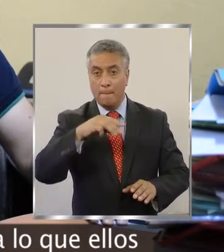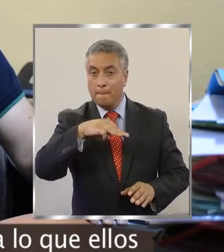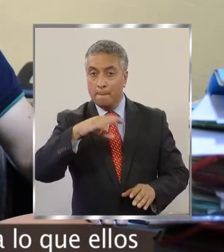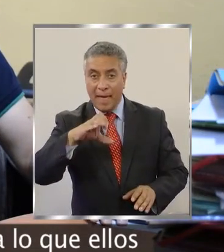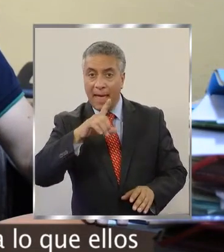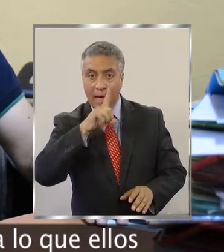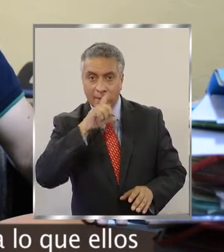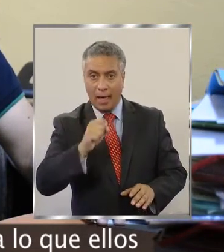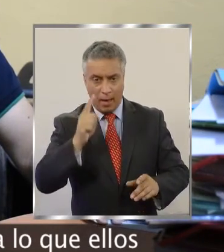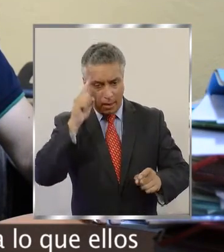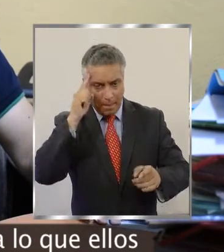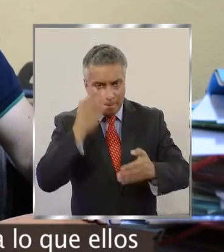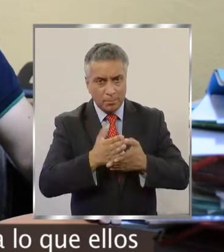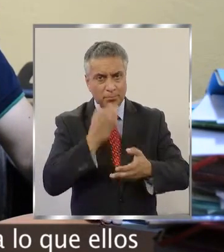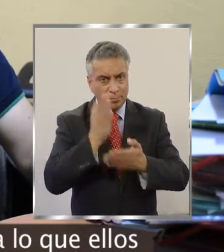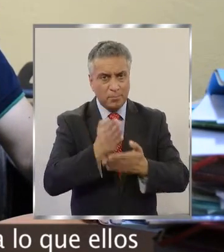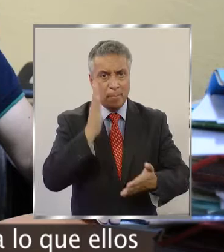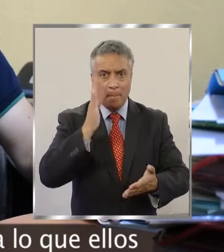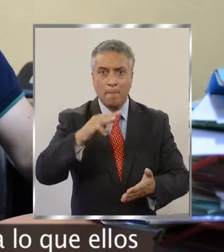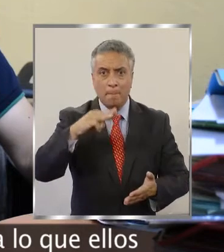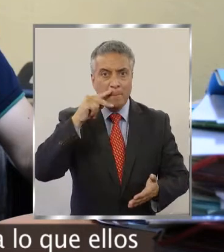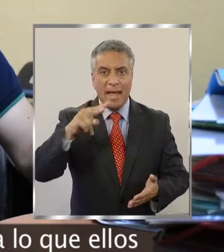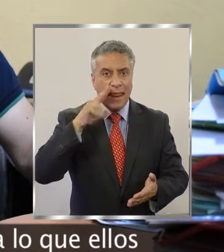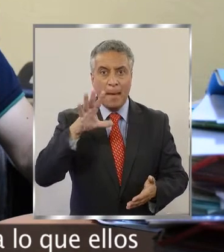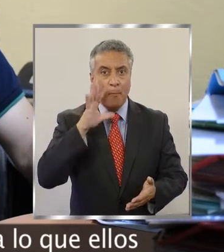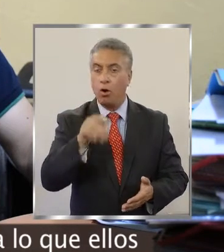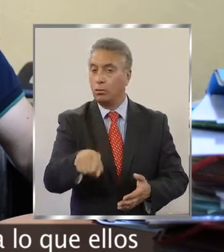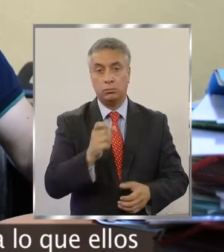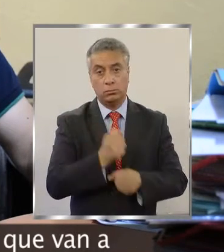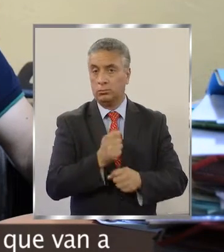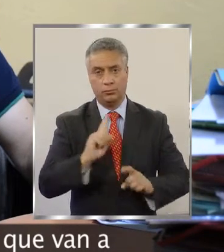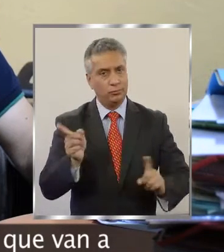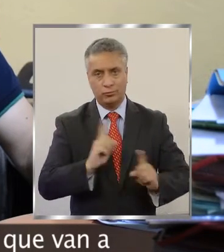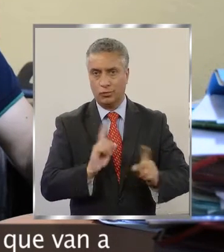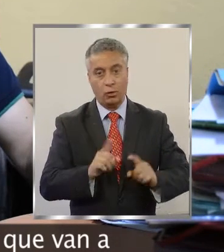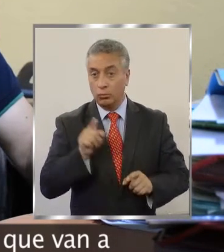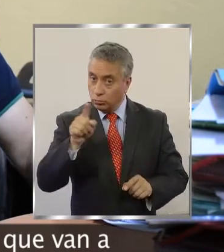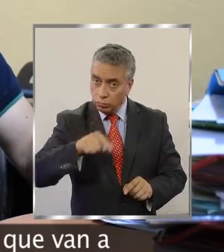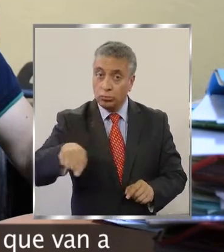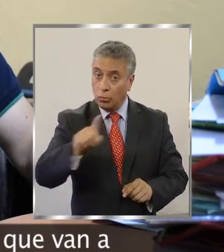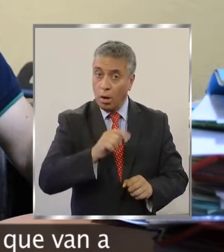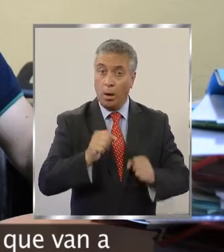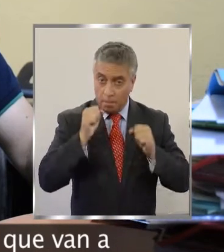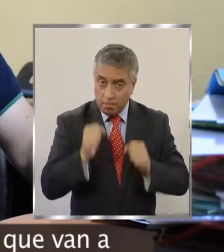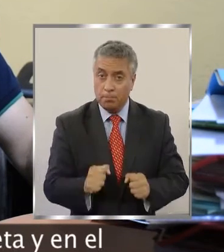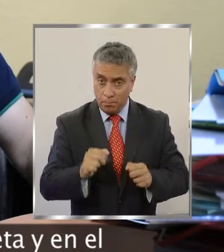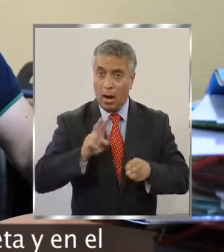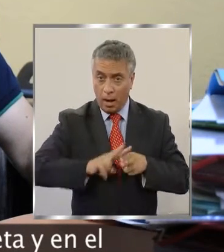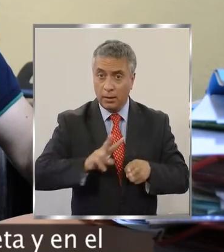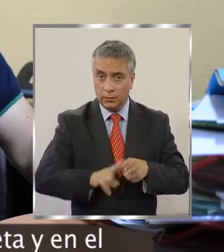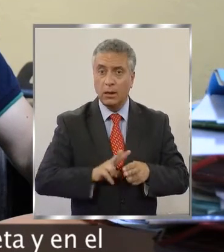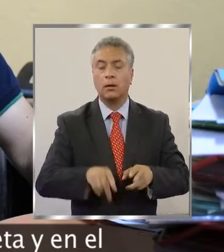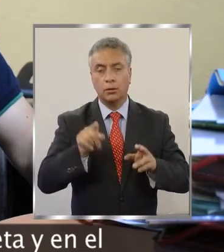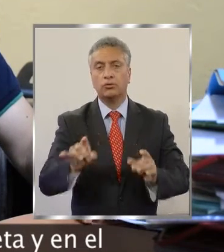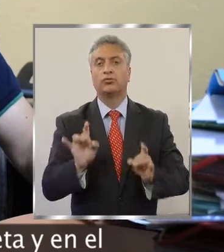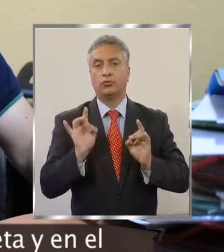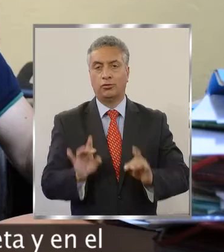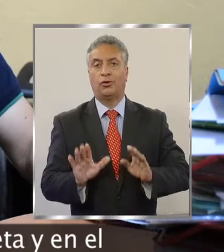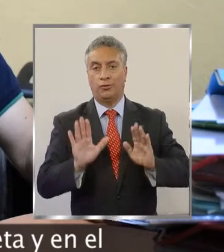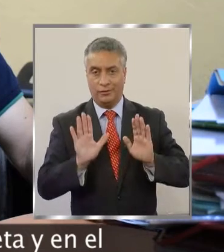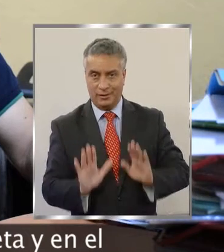mínimas de producción. O lo que ellos son capaces de hacer es lo que van a quedar